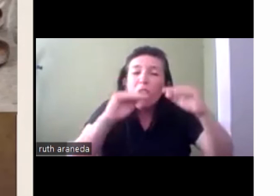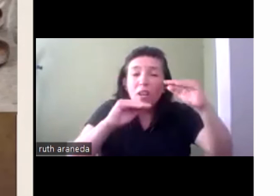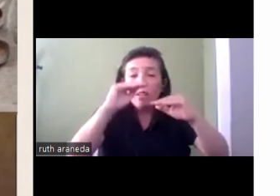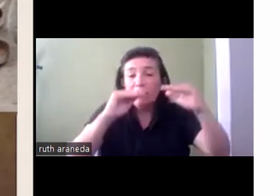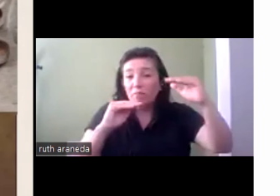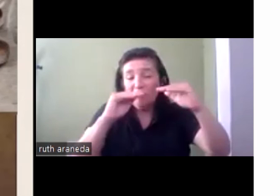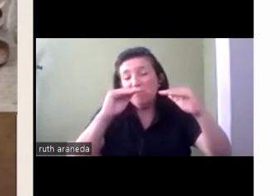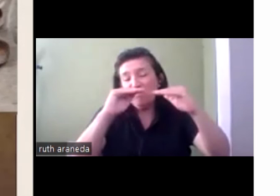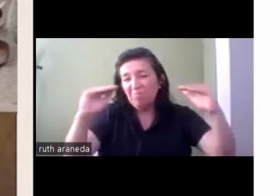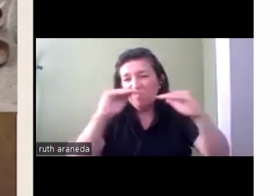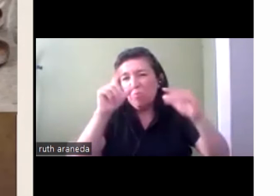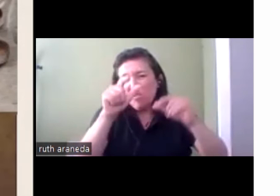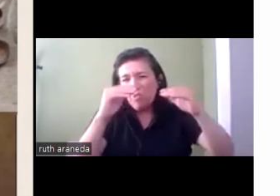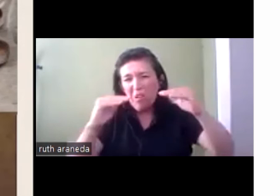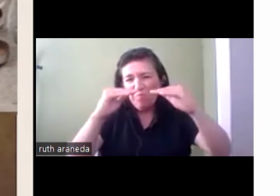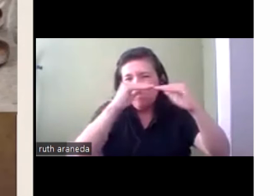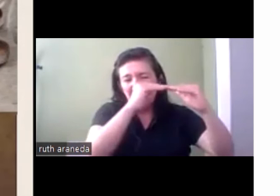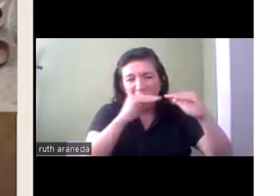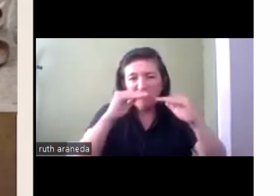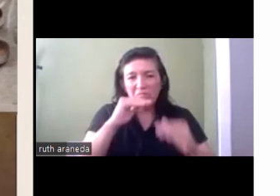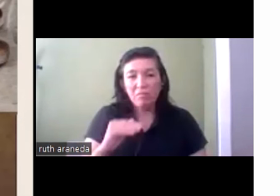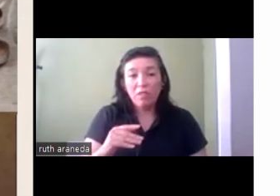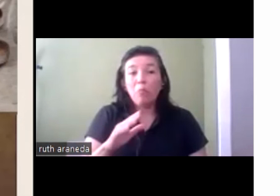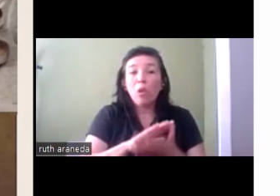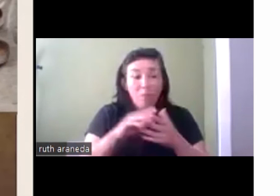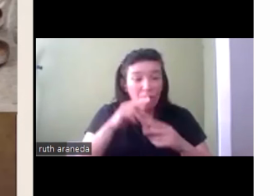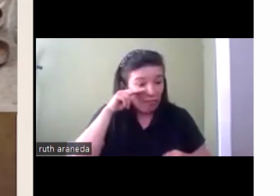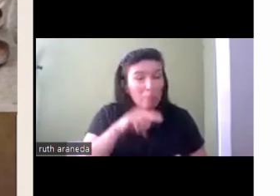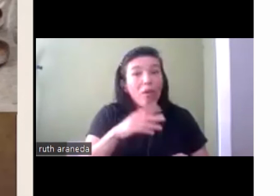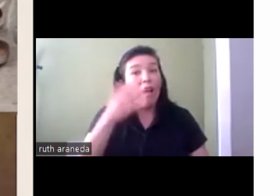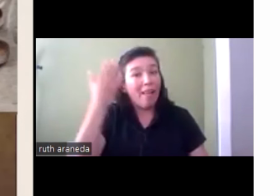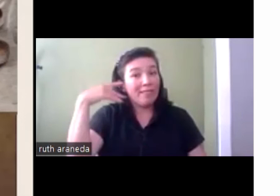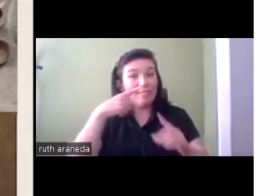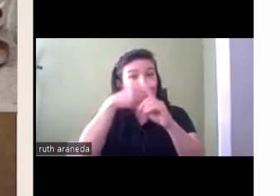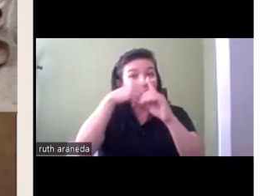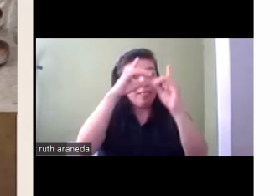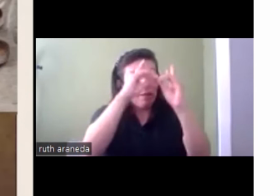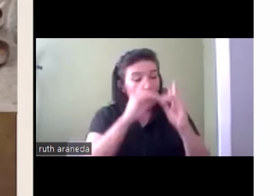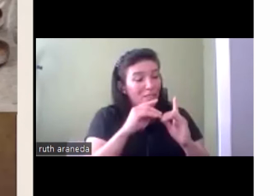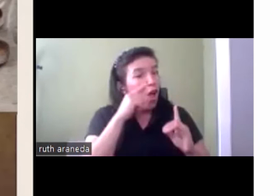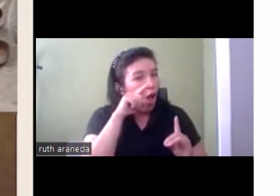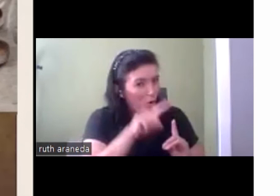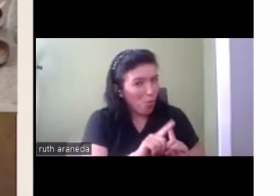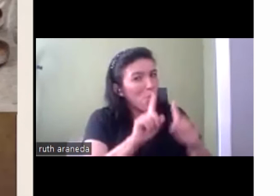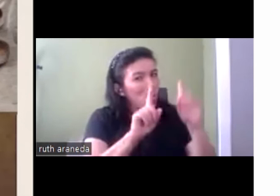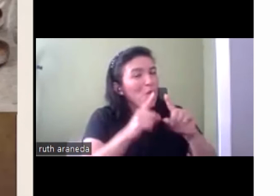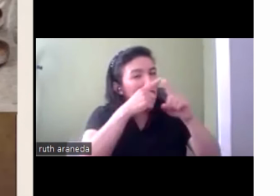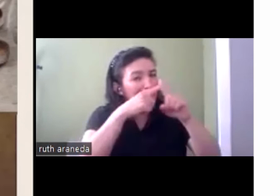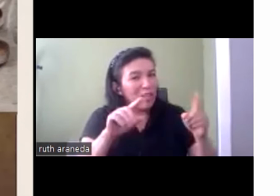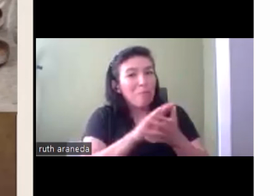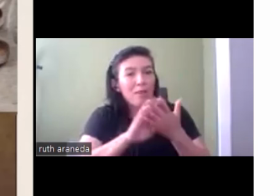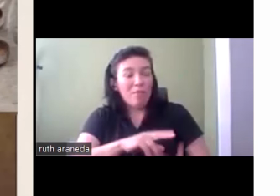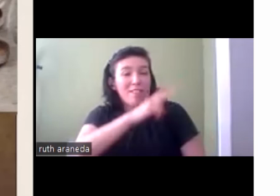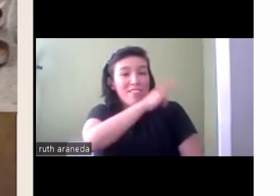de contextos o mortuorios o cementerios, ya cierto grado de diferenciación en base a alguna autoridad local o liderazgo